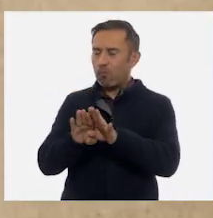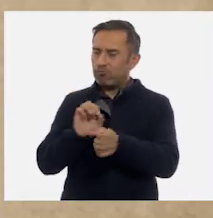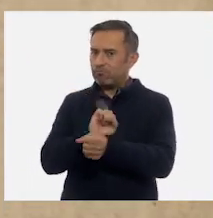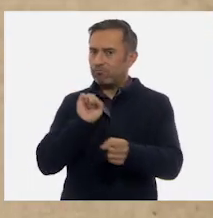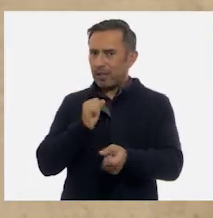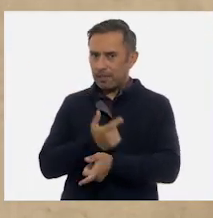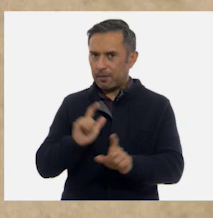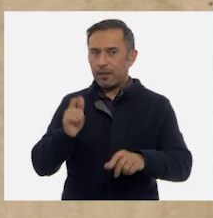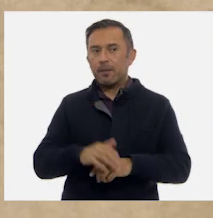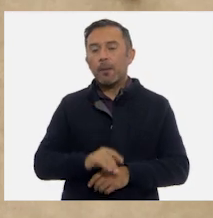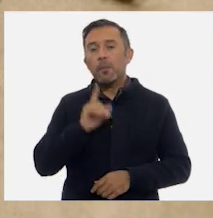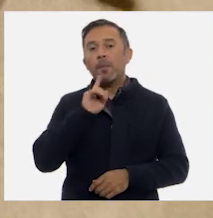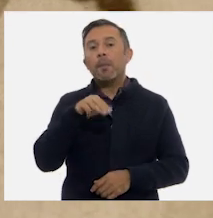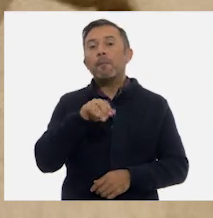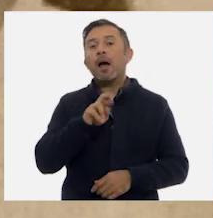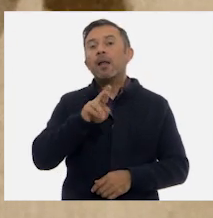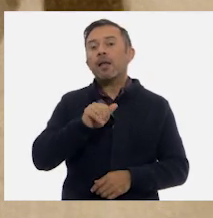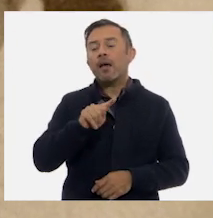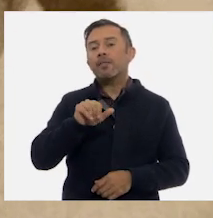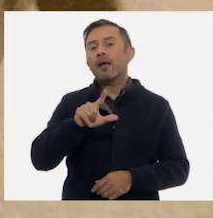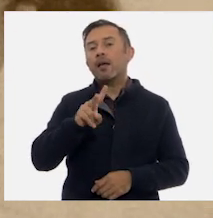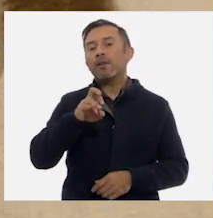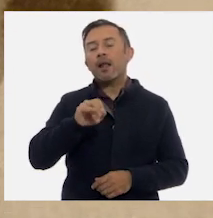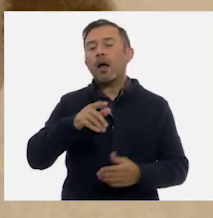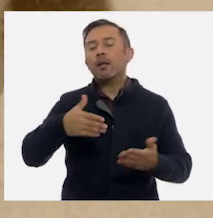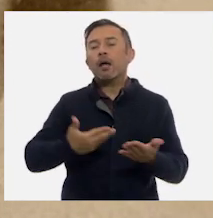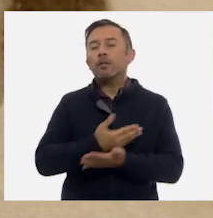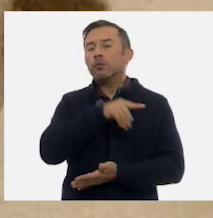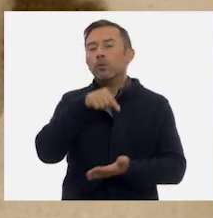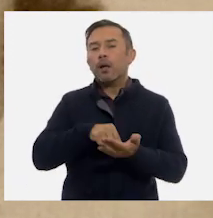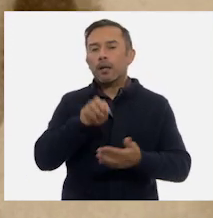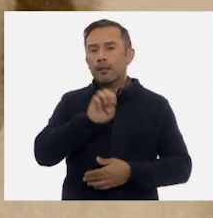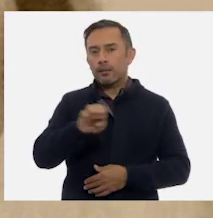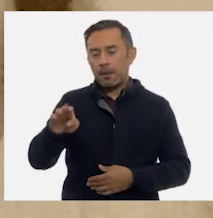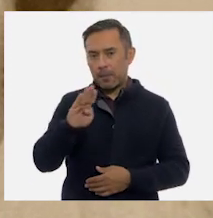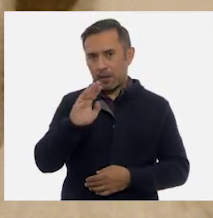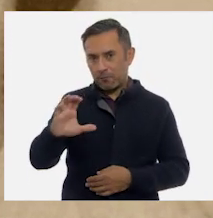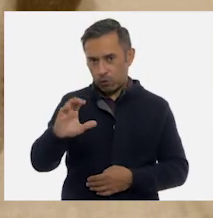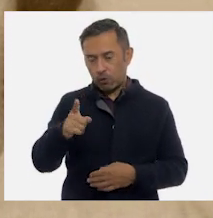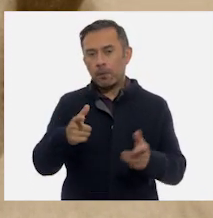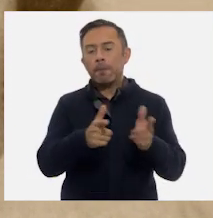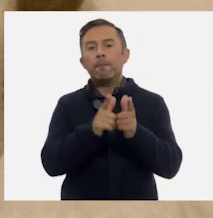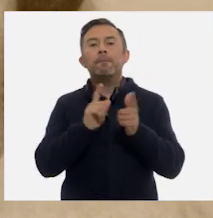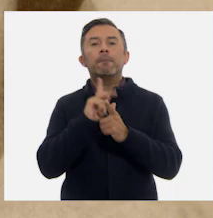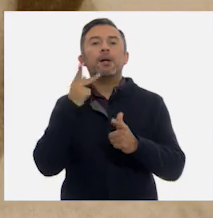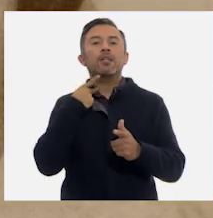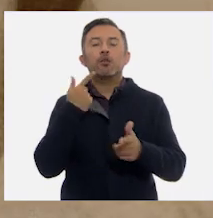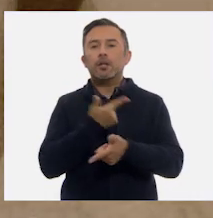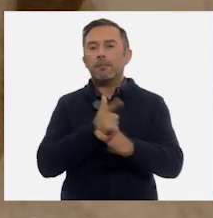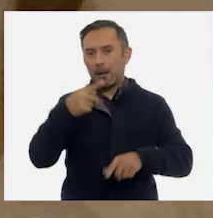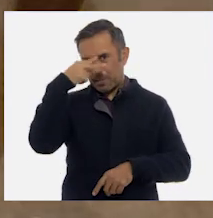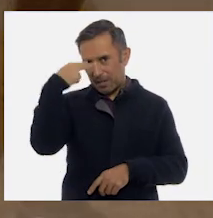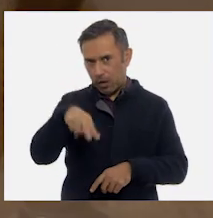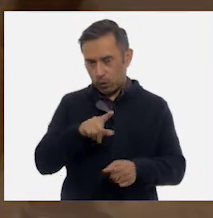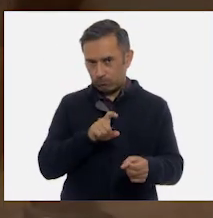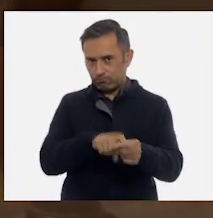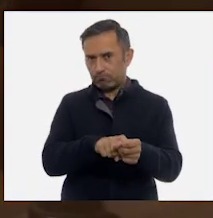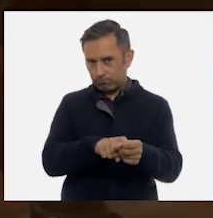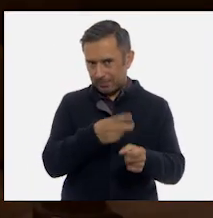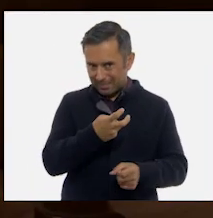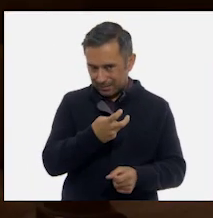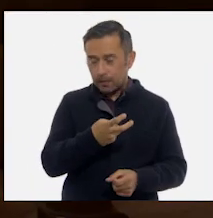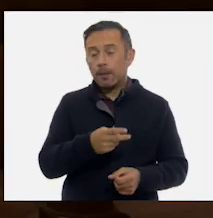María Talavera Bruce, nacida en Ensenada, Baja California, integrante del Partido Liberal Mexicano, fue una de ellas.